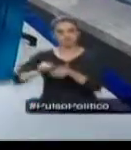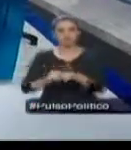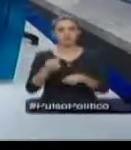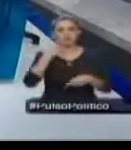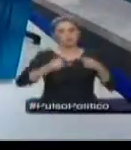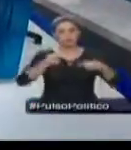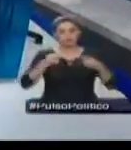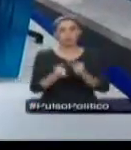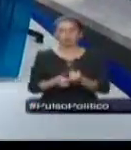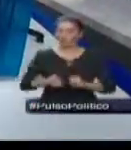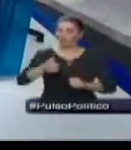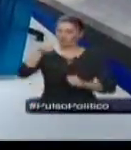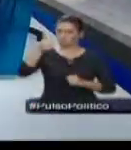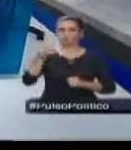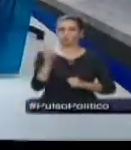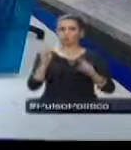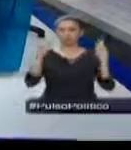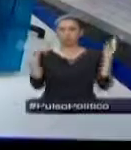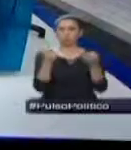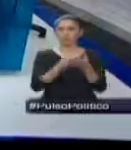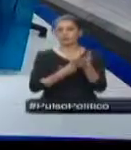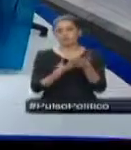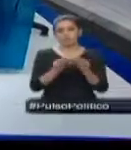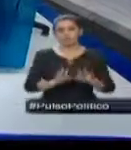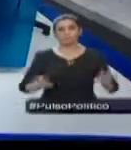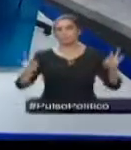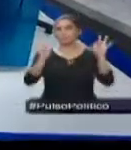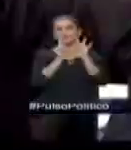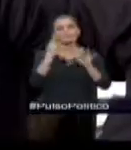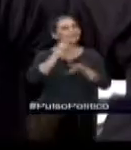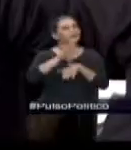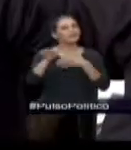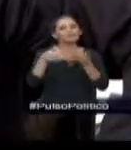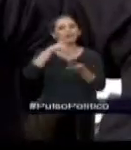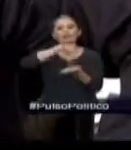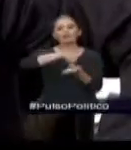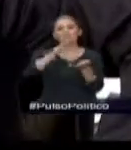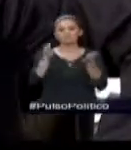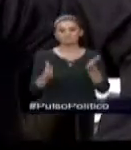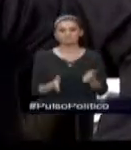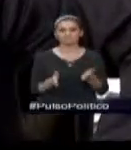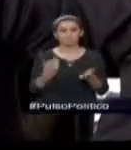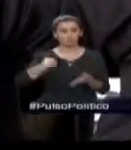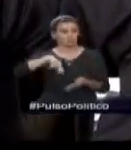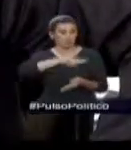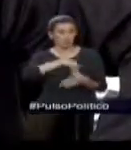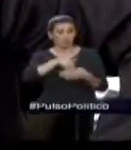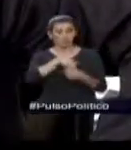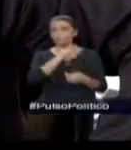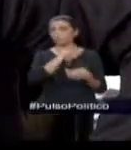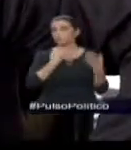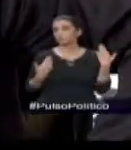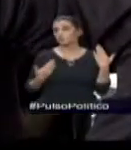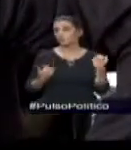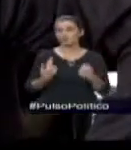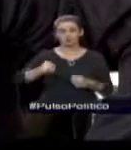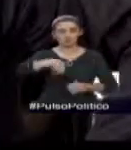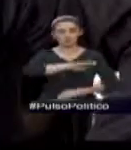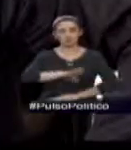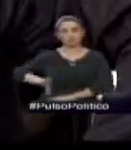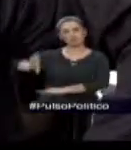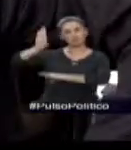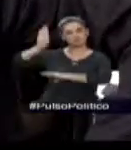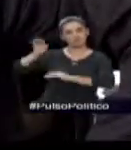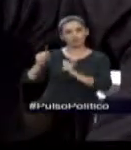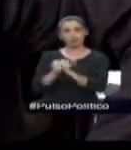debatir con una altura un tema que debe importarle a toda la ciudadanía nosotros de impulso político nuestro compromiso es